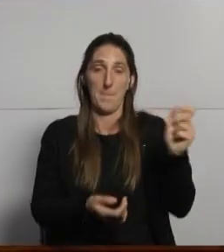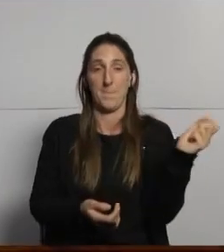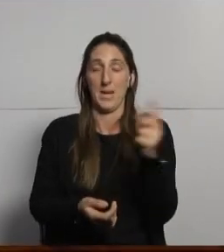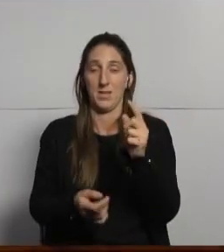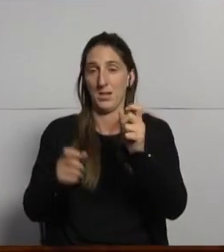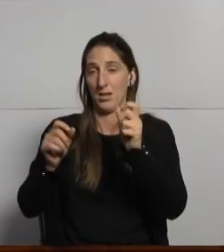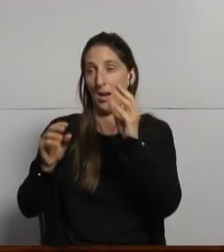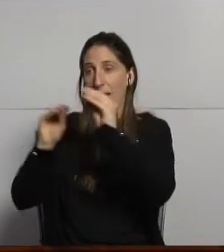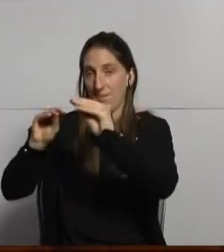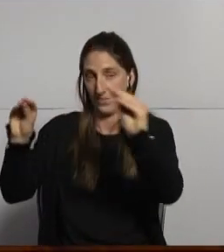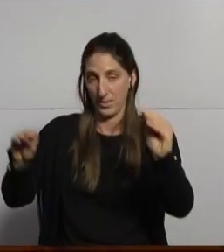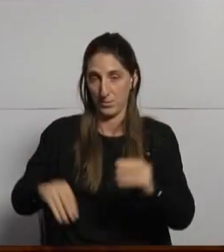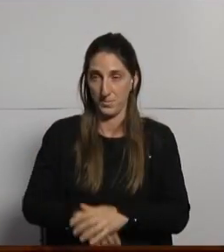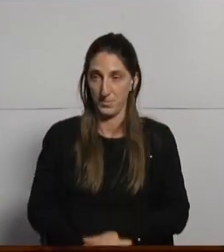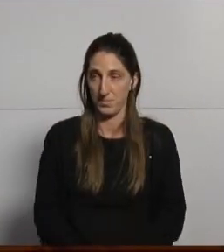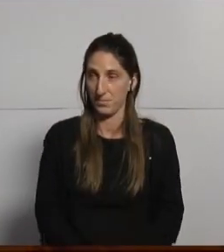alertas.